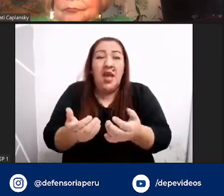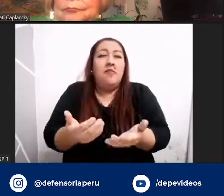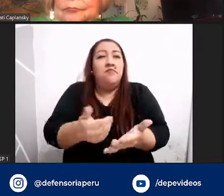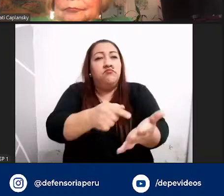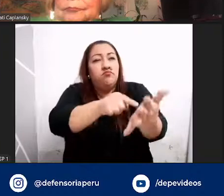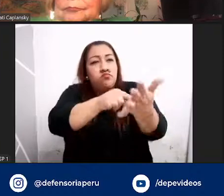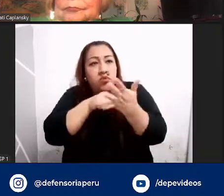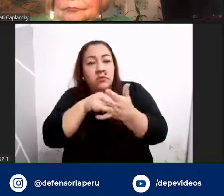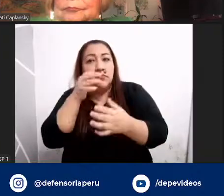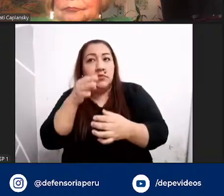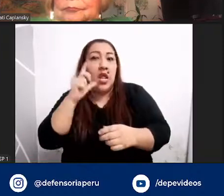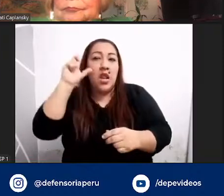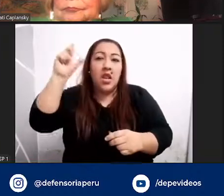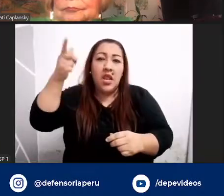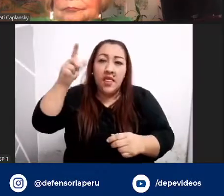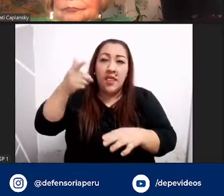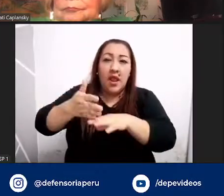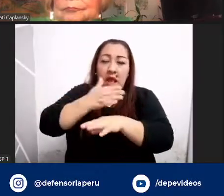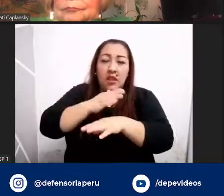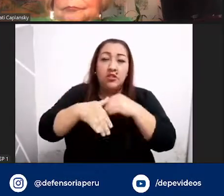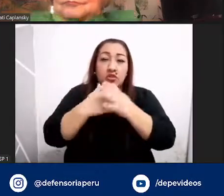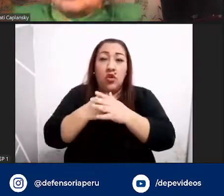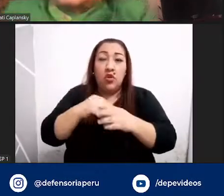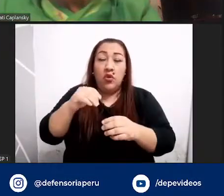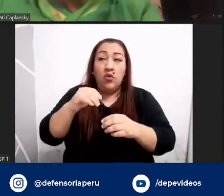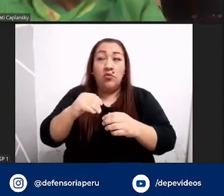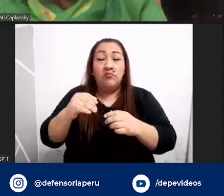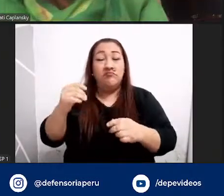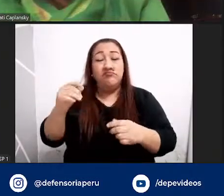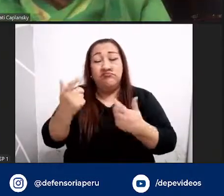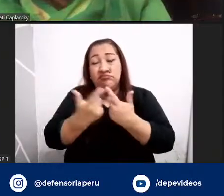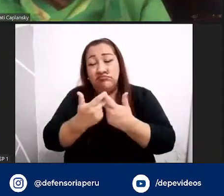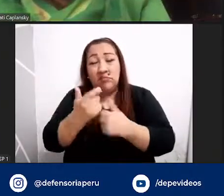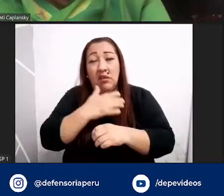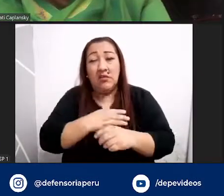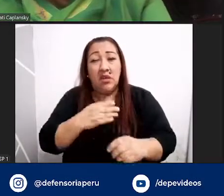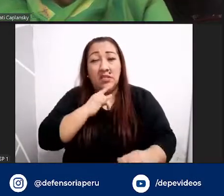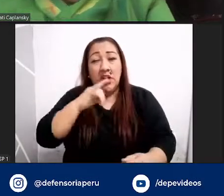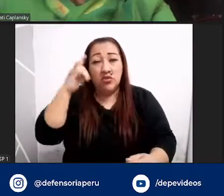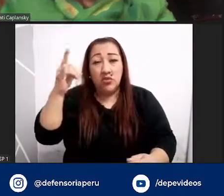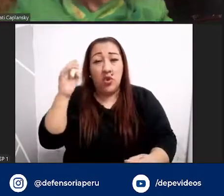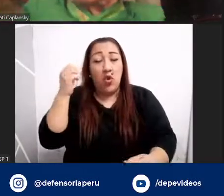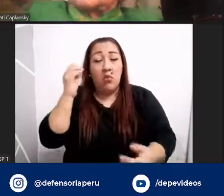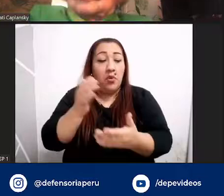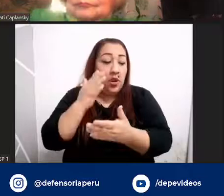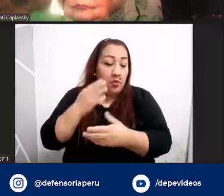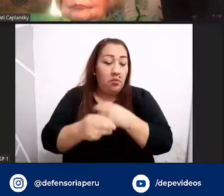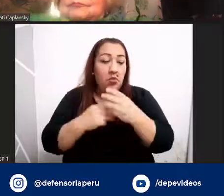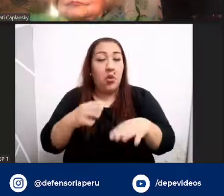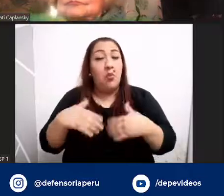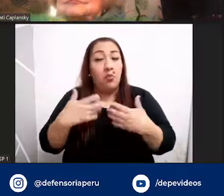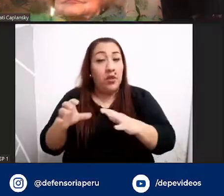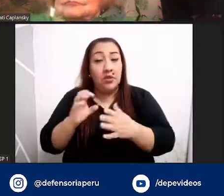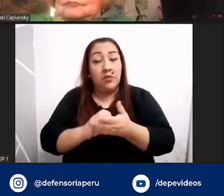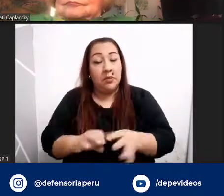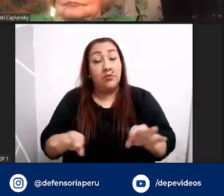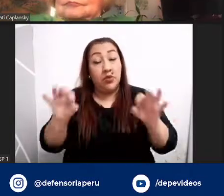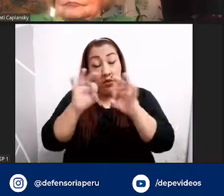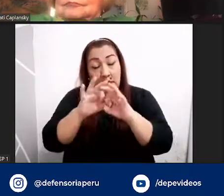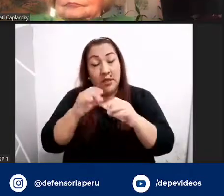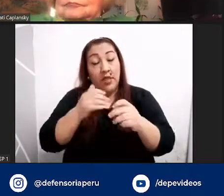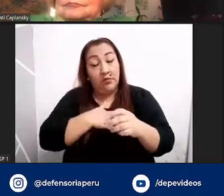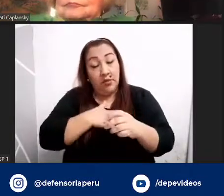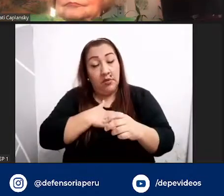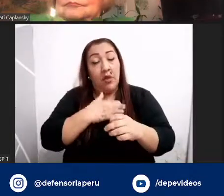que en otras épocas y otras crisis mundiales quizás hubiera jugado un rol más importante en nuestra región, ha colapsado, o